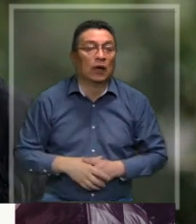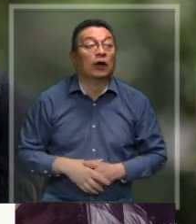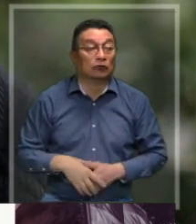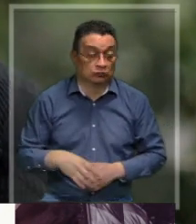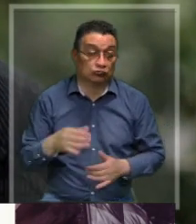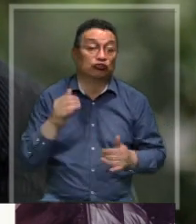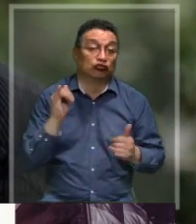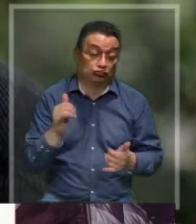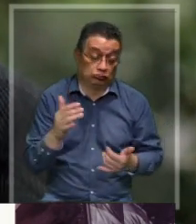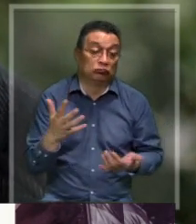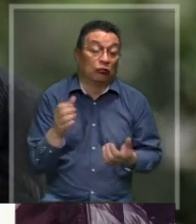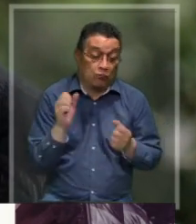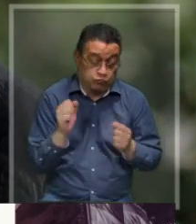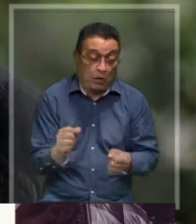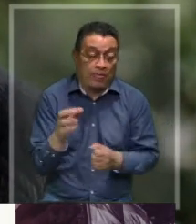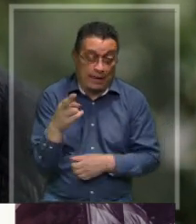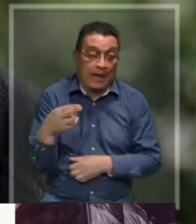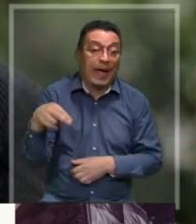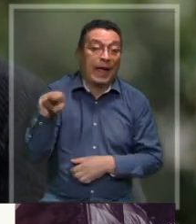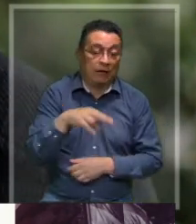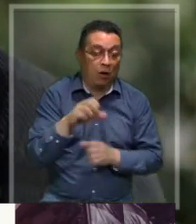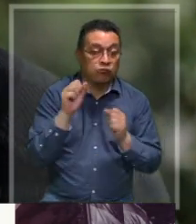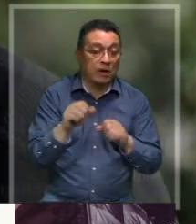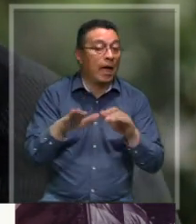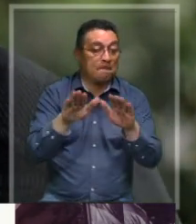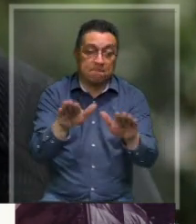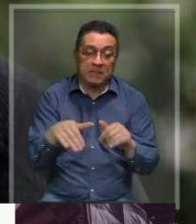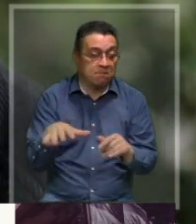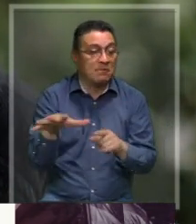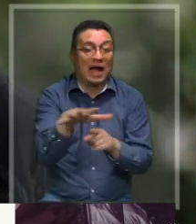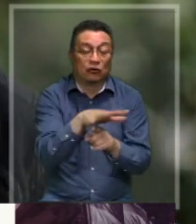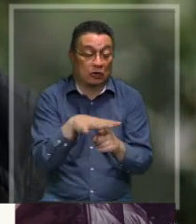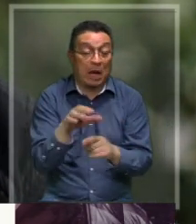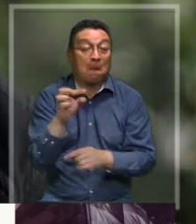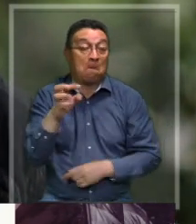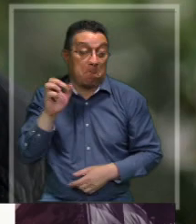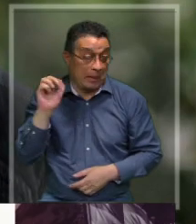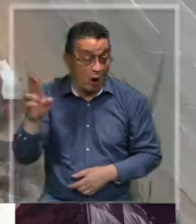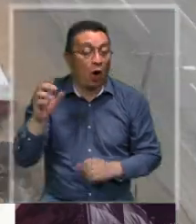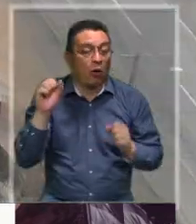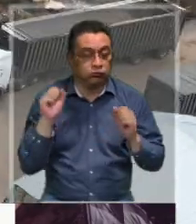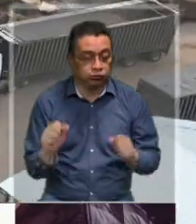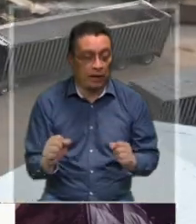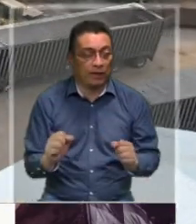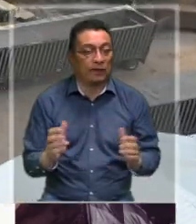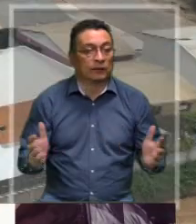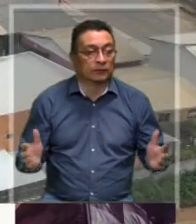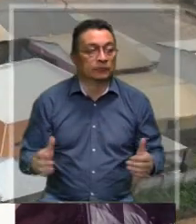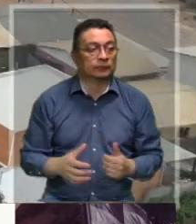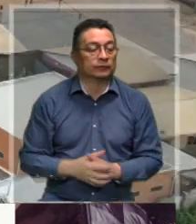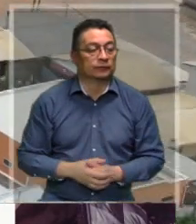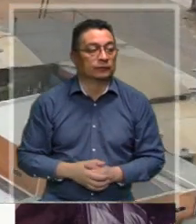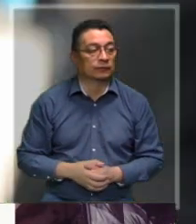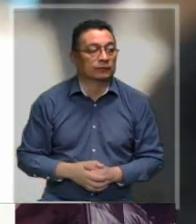Absolutamente se puede repetir la misma escena y peor, porque no lo podemos dimensionar.